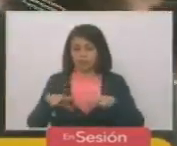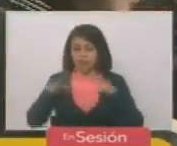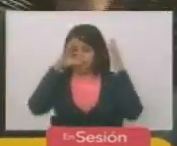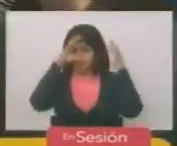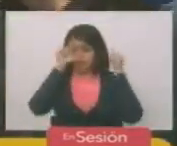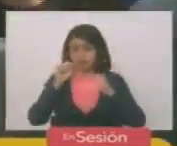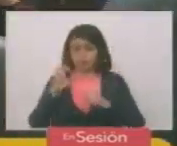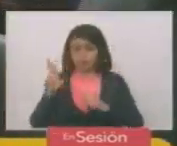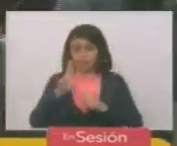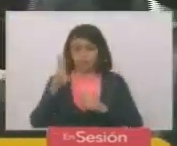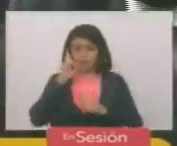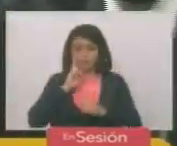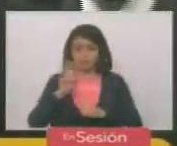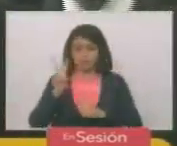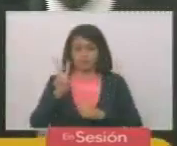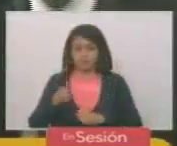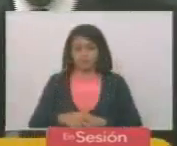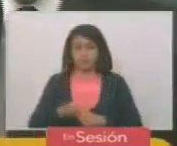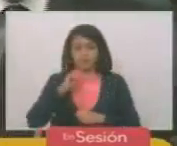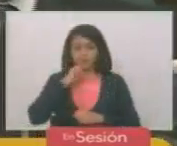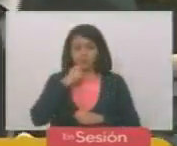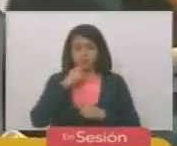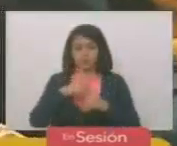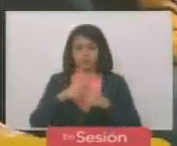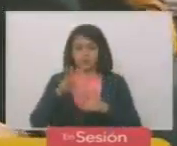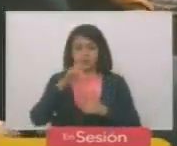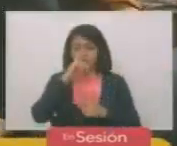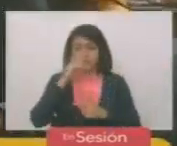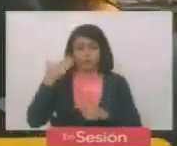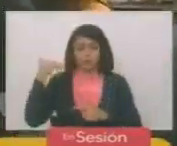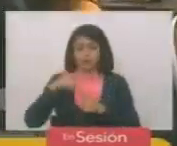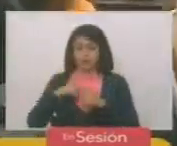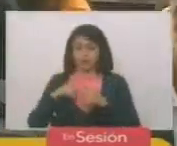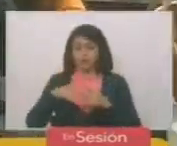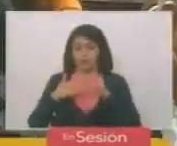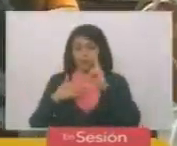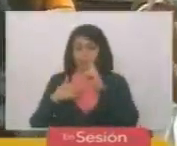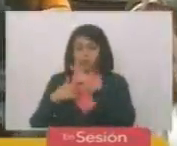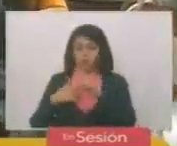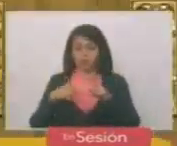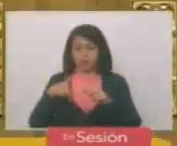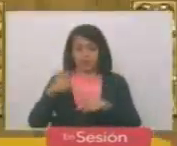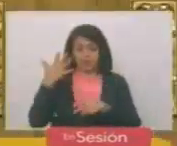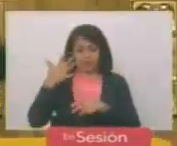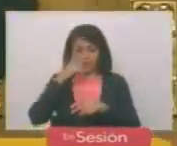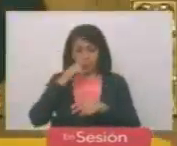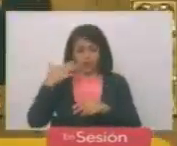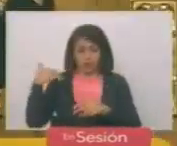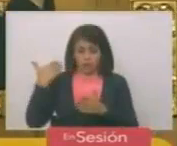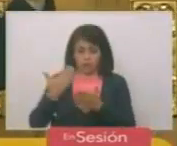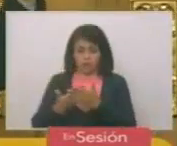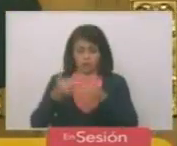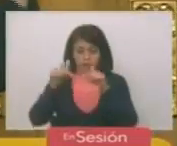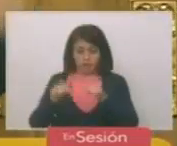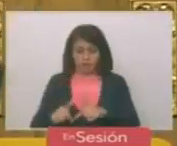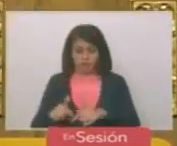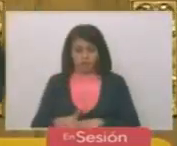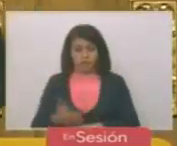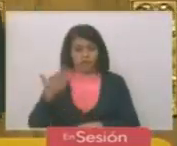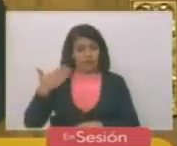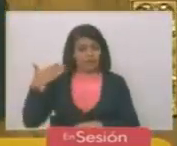la República Bolivariana de Venezuela en Rusia desde hace 5 años, y podemos observar que desde hace 5 años, mucho más allá, mucho más